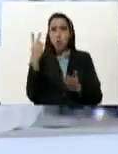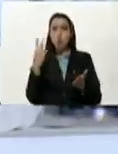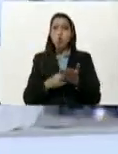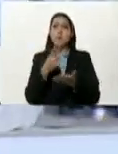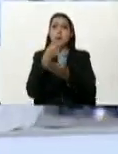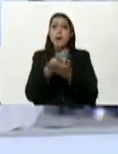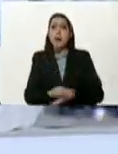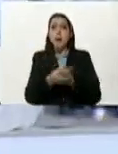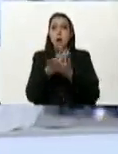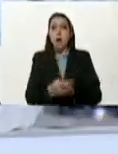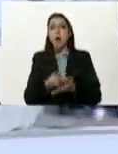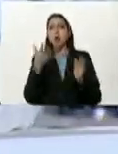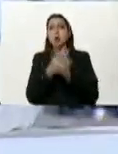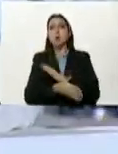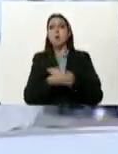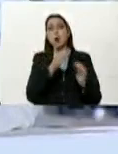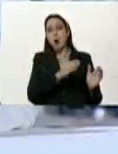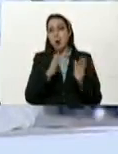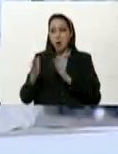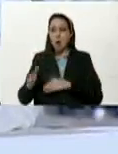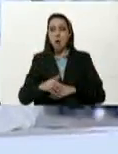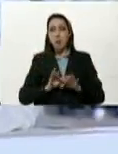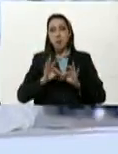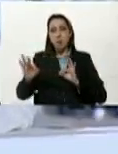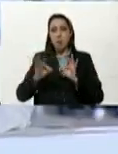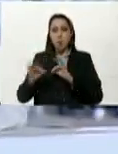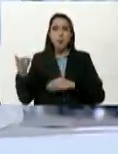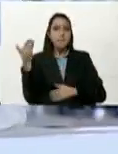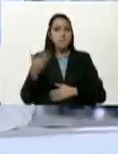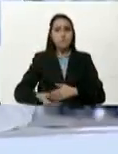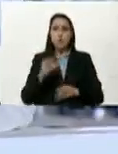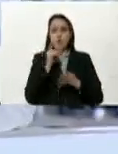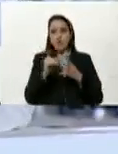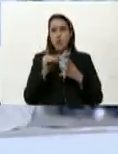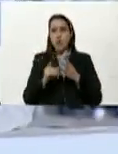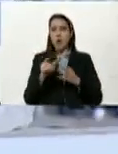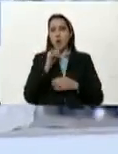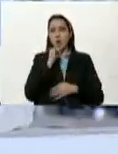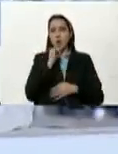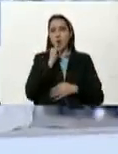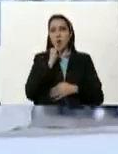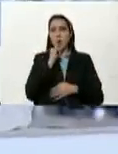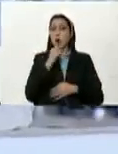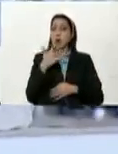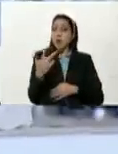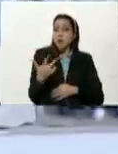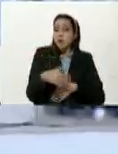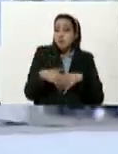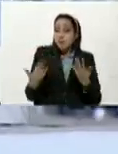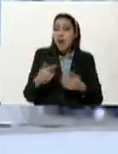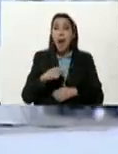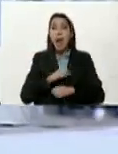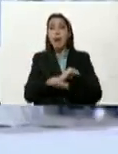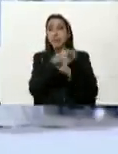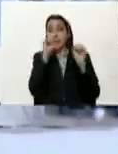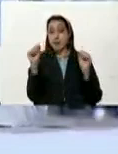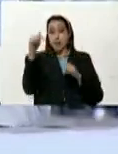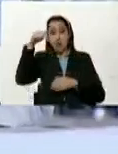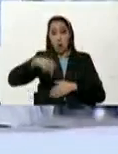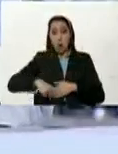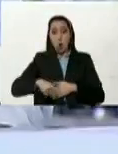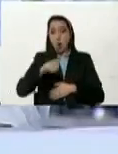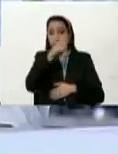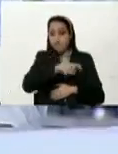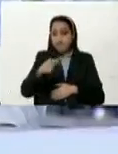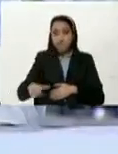aproximadamente por hectárea sea un elemento importante a destacar el tercer elemento es que esta mañana precisamente unos